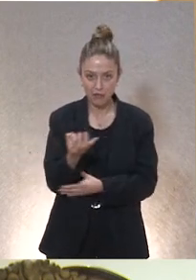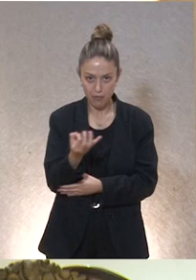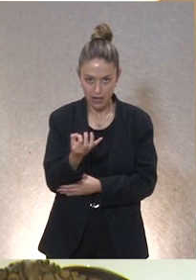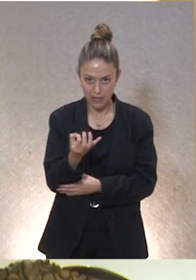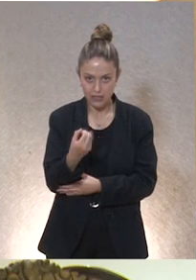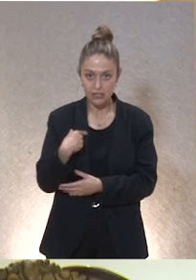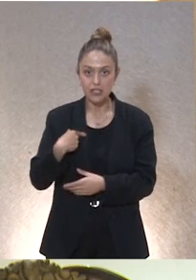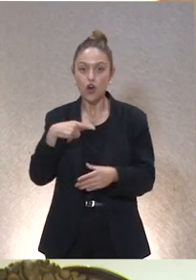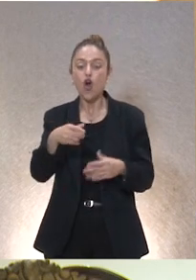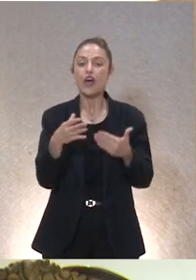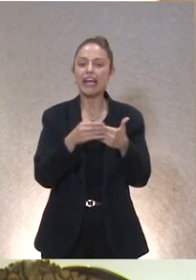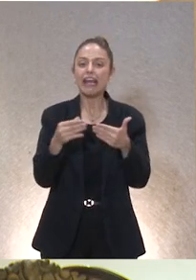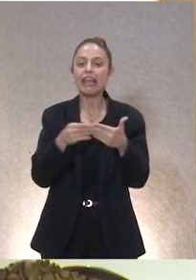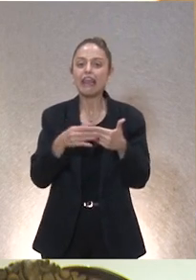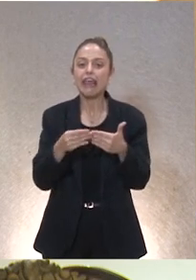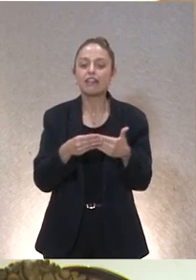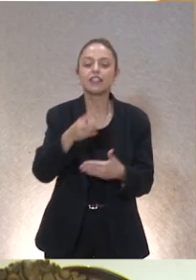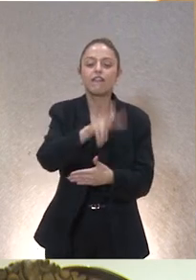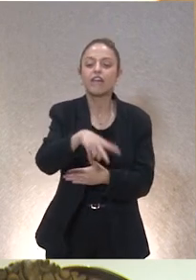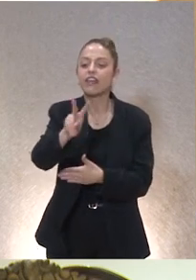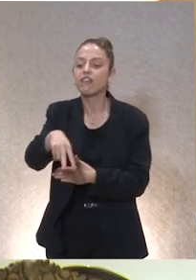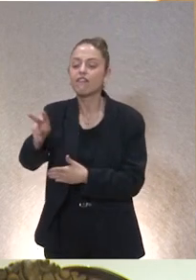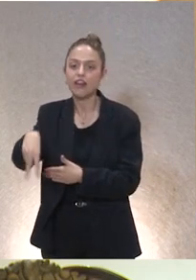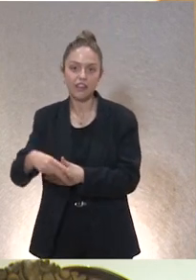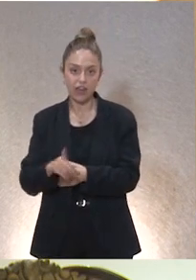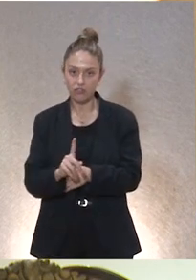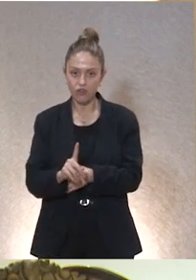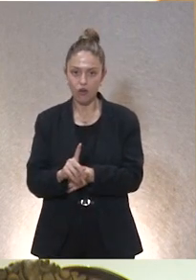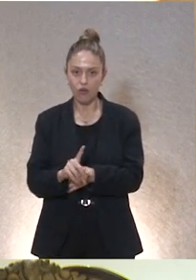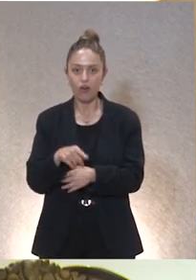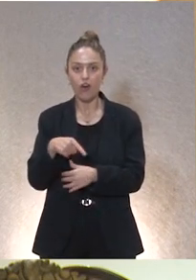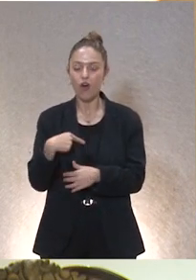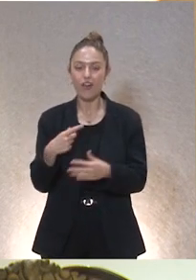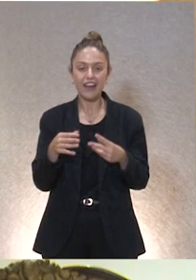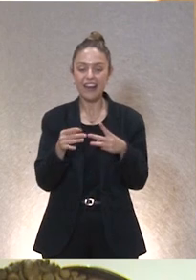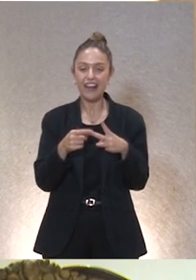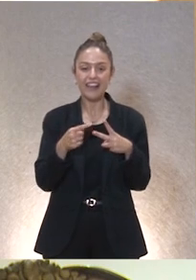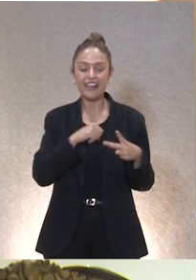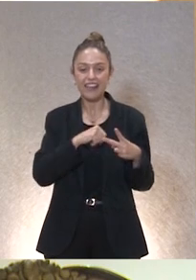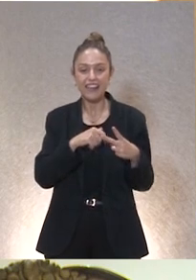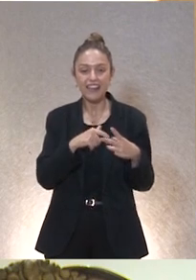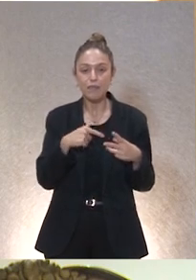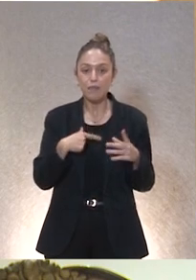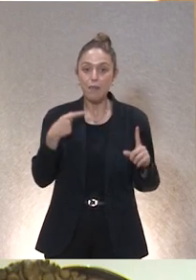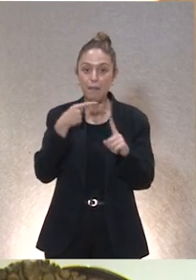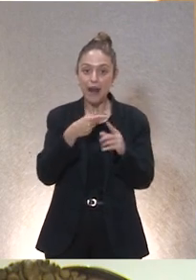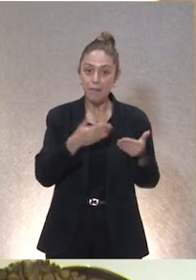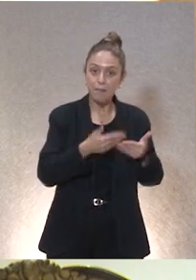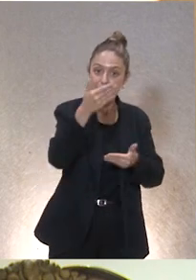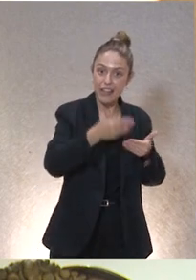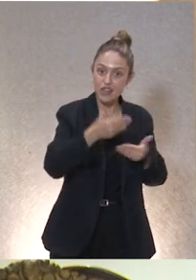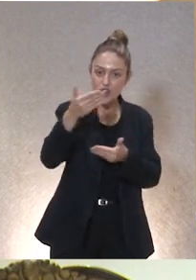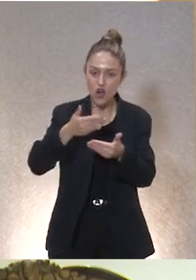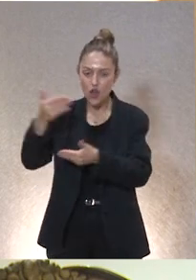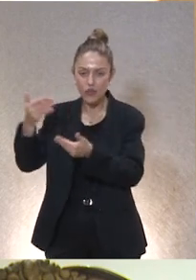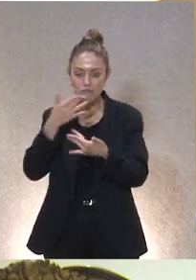convicciones de sus clientes la independencia es una condición inexcusable para que el periodismo se pueda practicar